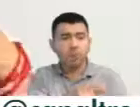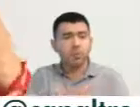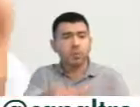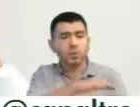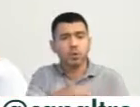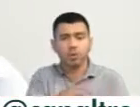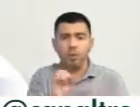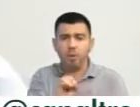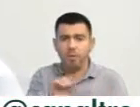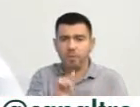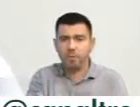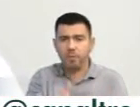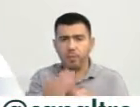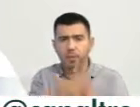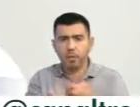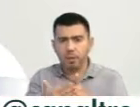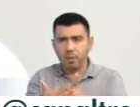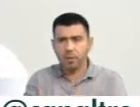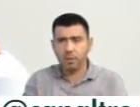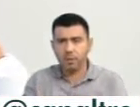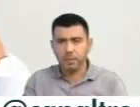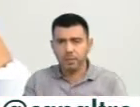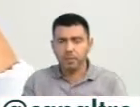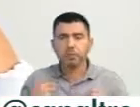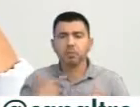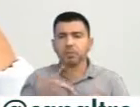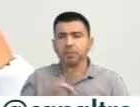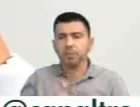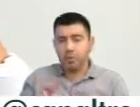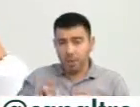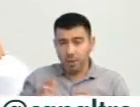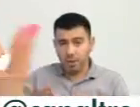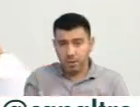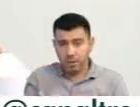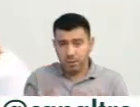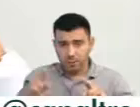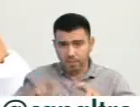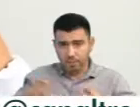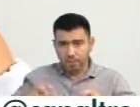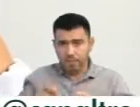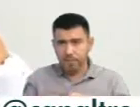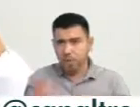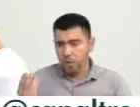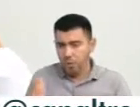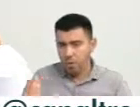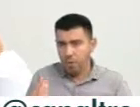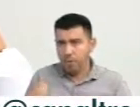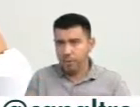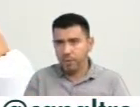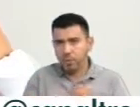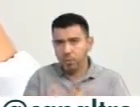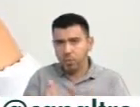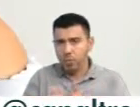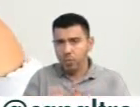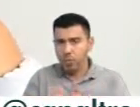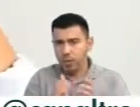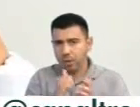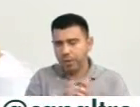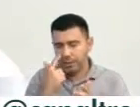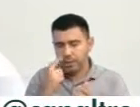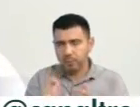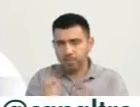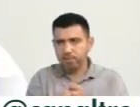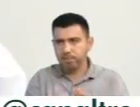Empezamos a revisar todos aquellos comités que existen para de conformidad a la ley para que se pueda materializar